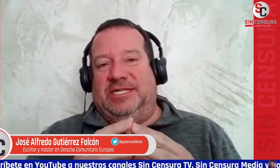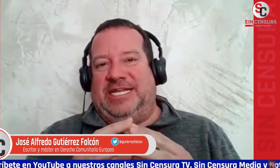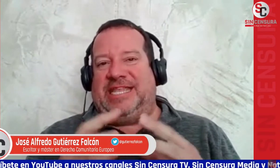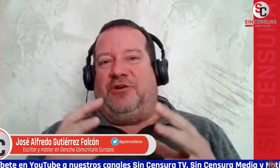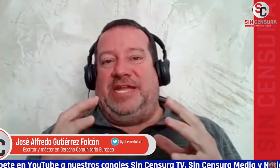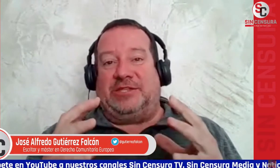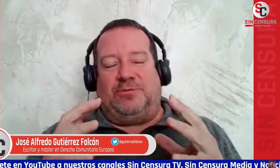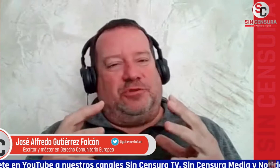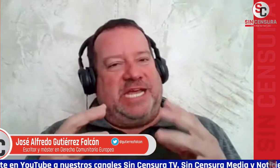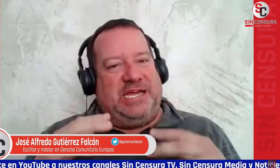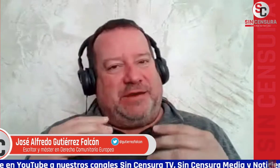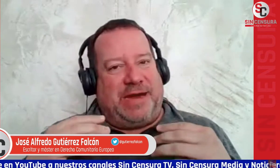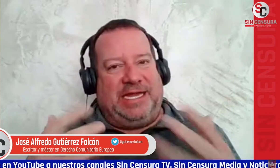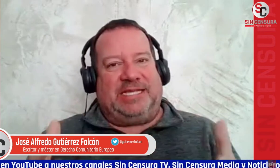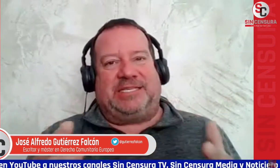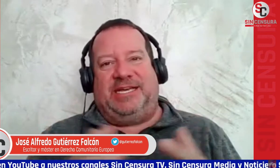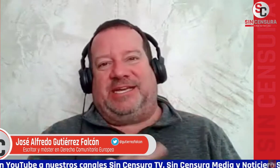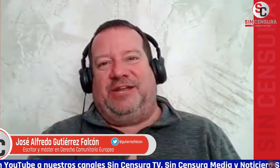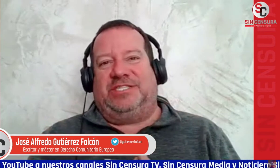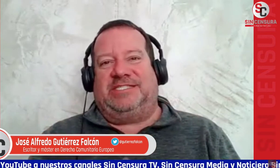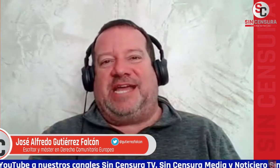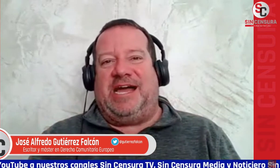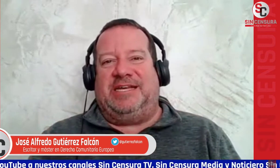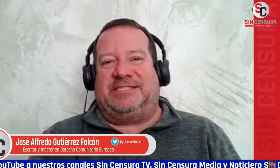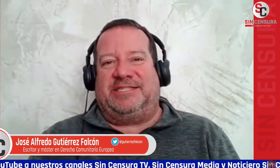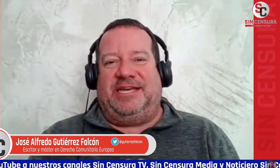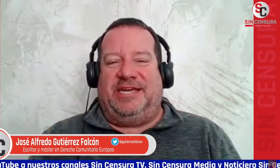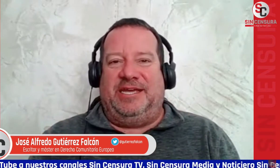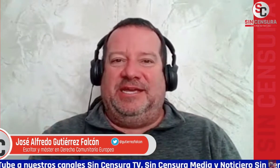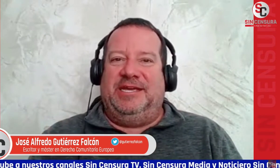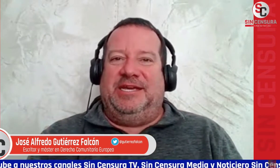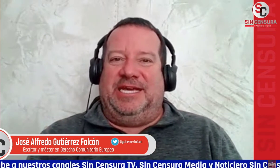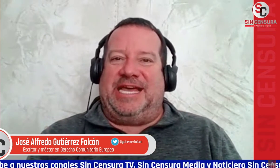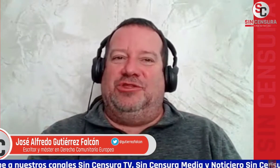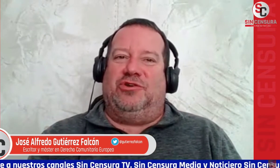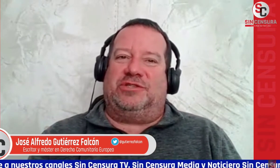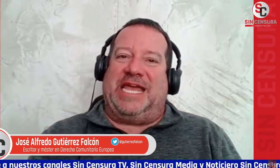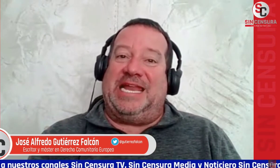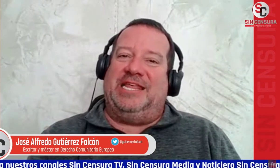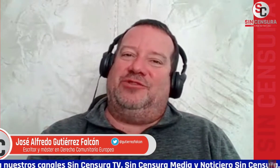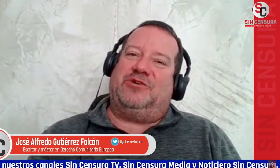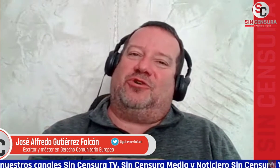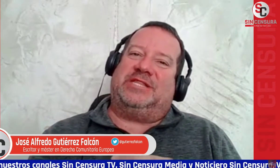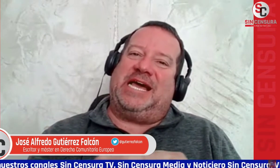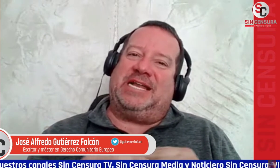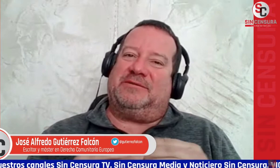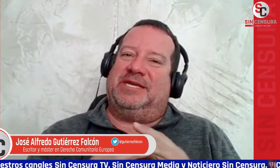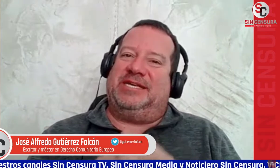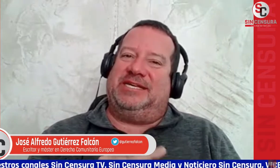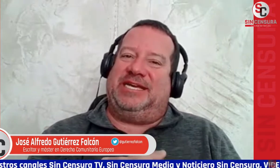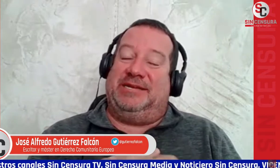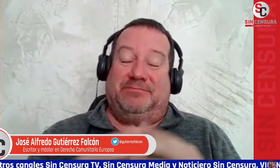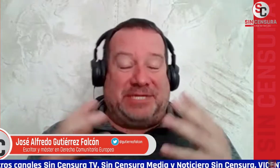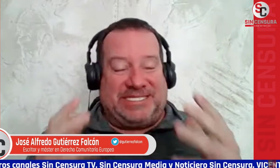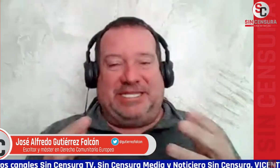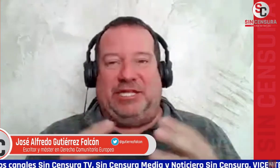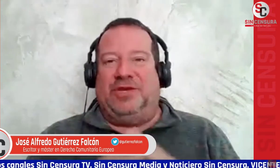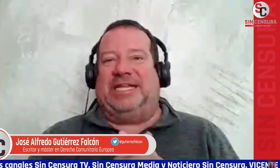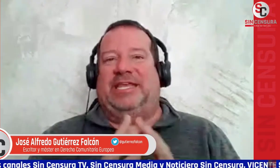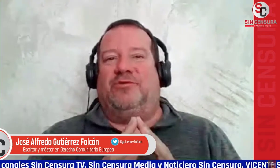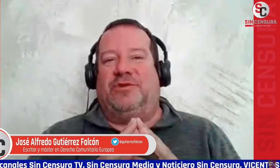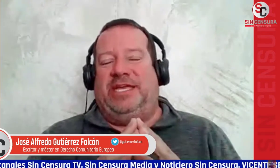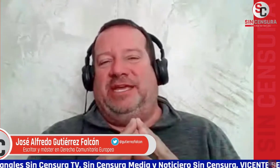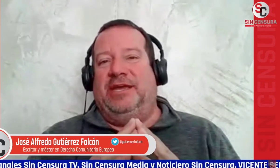Nieto. Santiago Nieto pues ya lleva varias que nos está dando tela de dónde cortar en